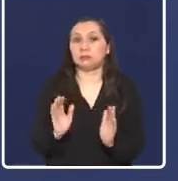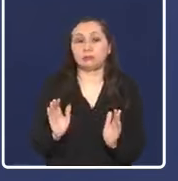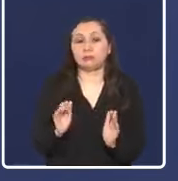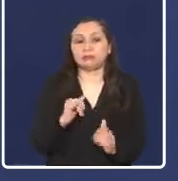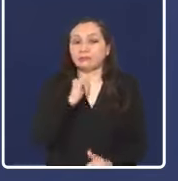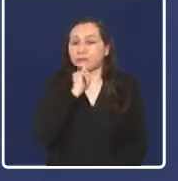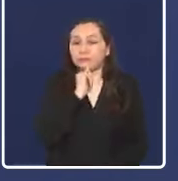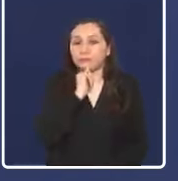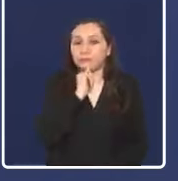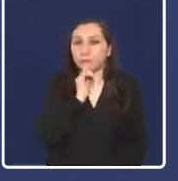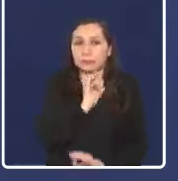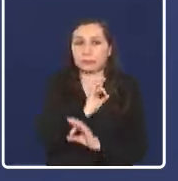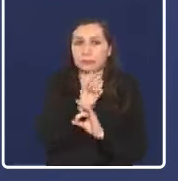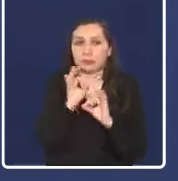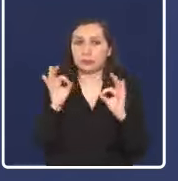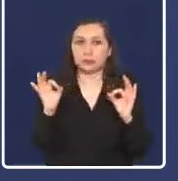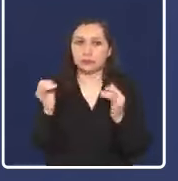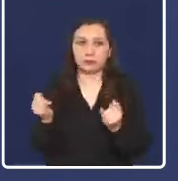no tengo